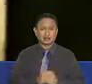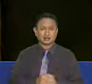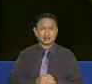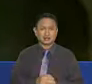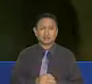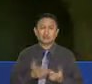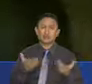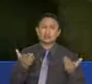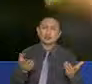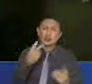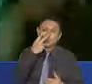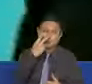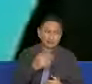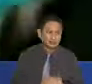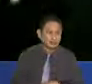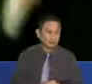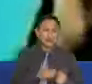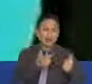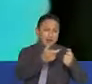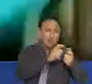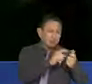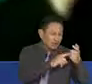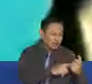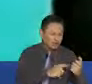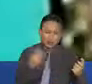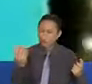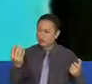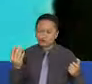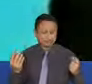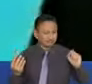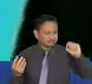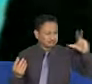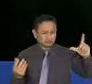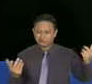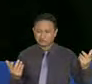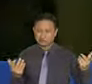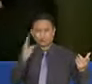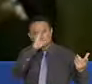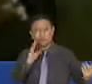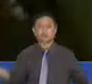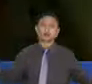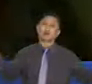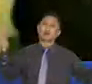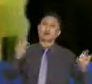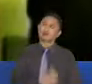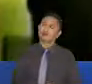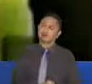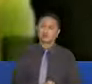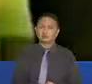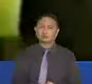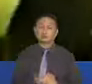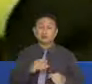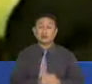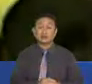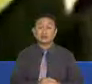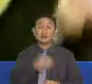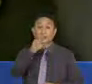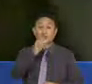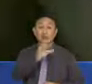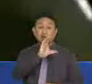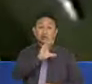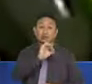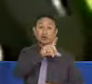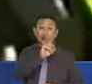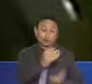cuando se ha visto las papas más caras que los huevos nunca jamás una hoja de seis